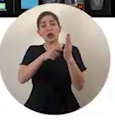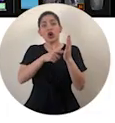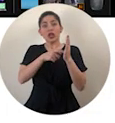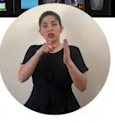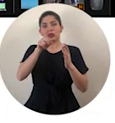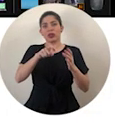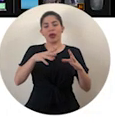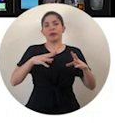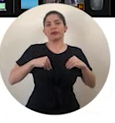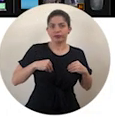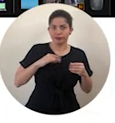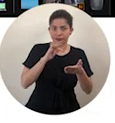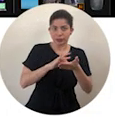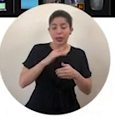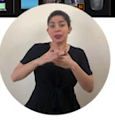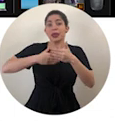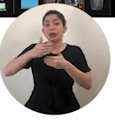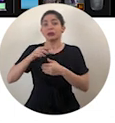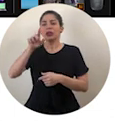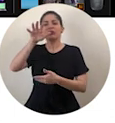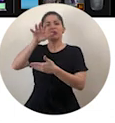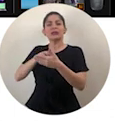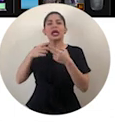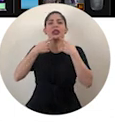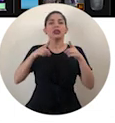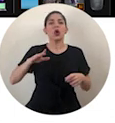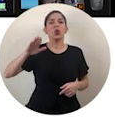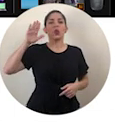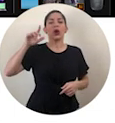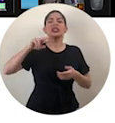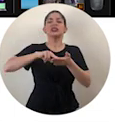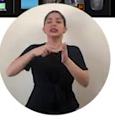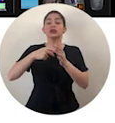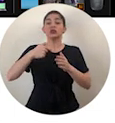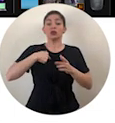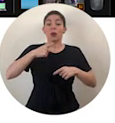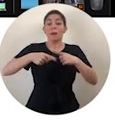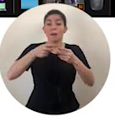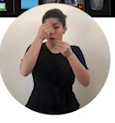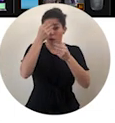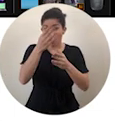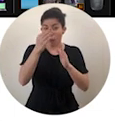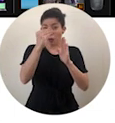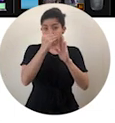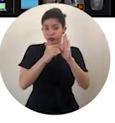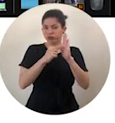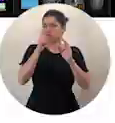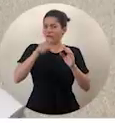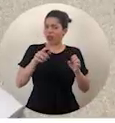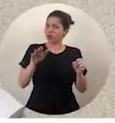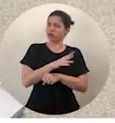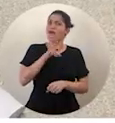descritas. Posteriormente, deberá leer la declaración jurada en la que indica que la información que aportará en el formulario es